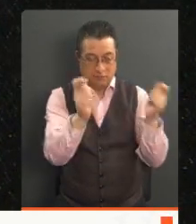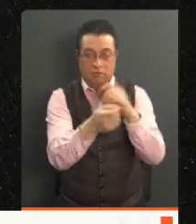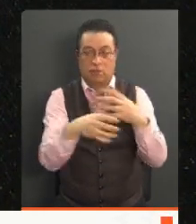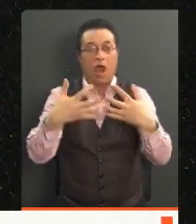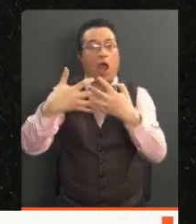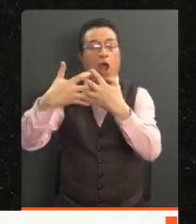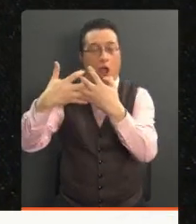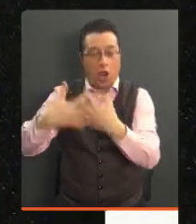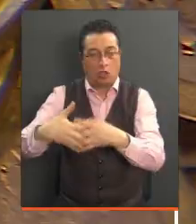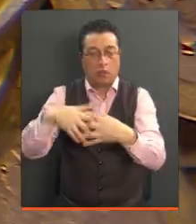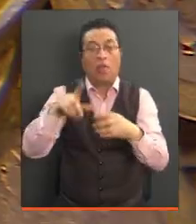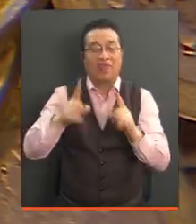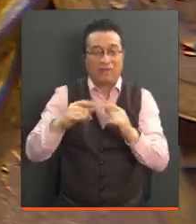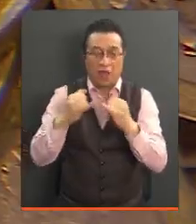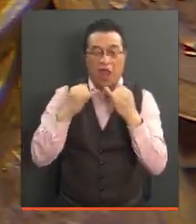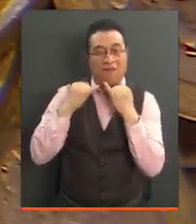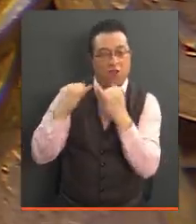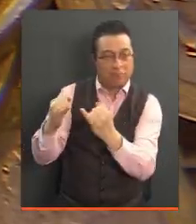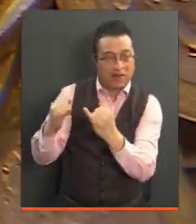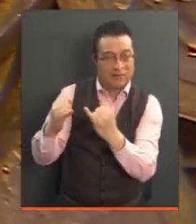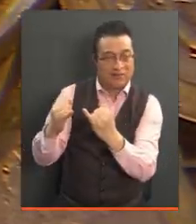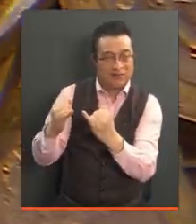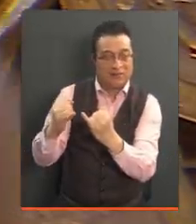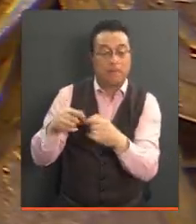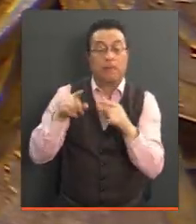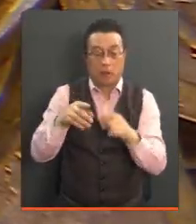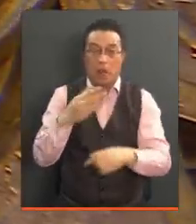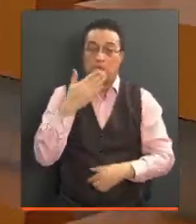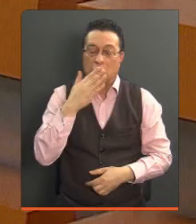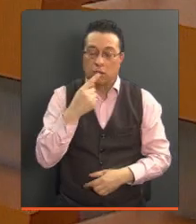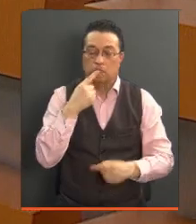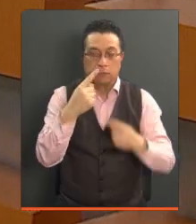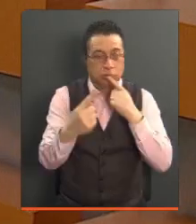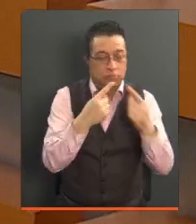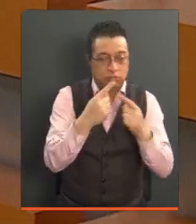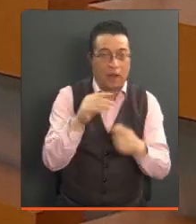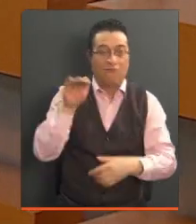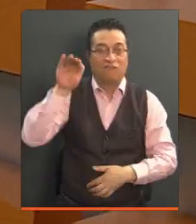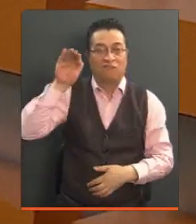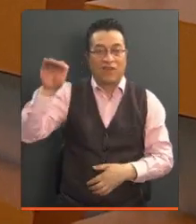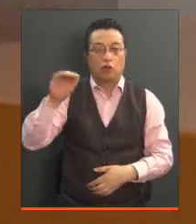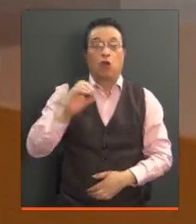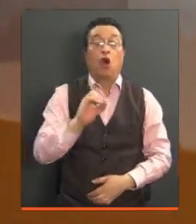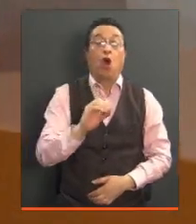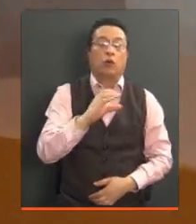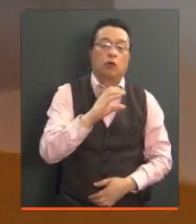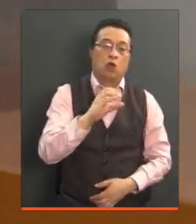tiene que ser informado. Por eso, la recomendación es consultar a su banco o cooperativa.